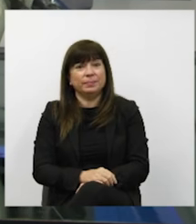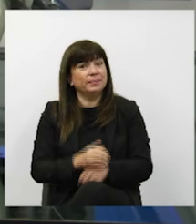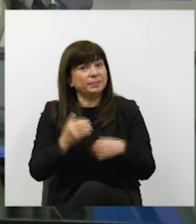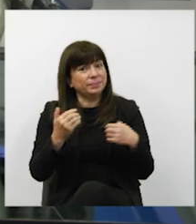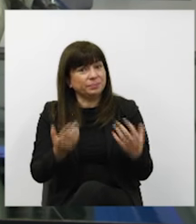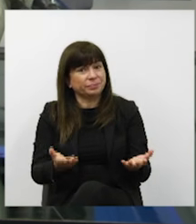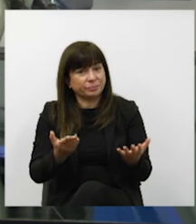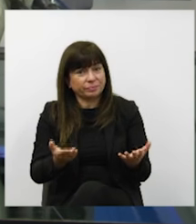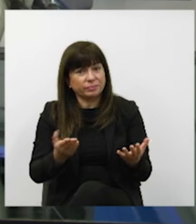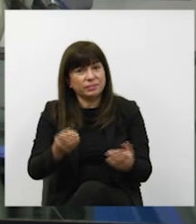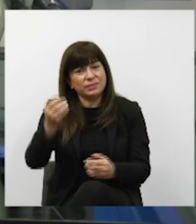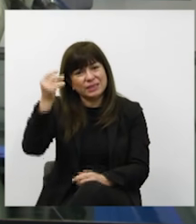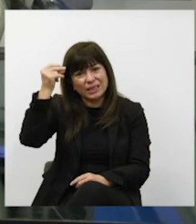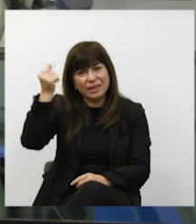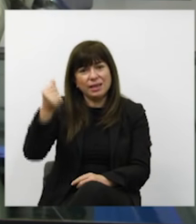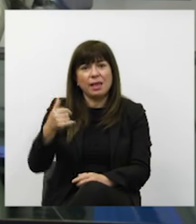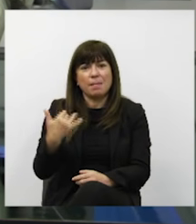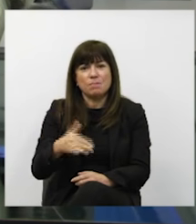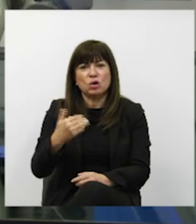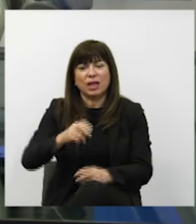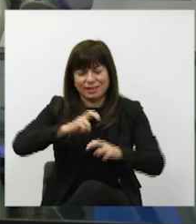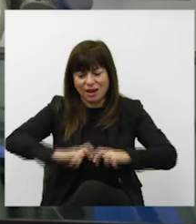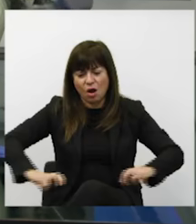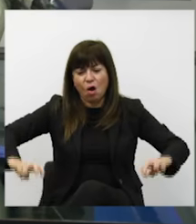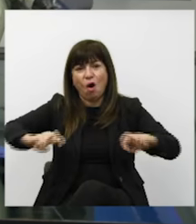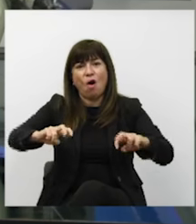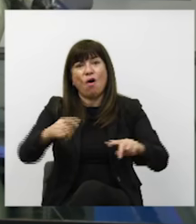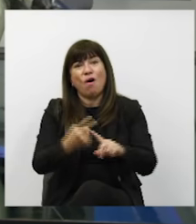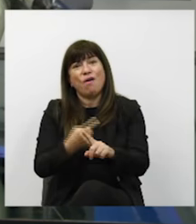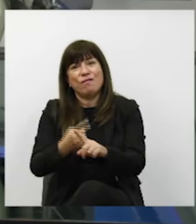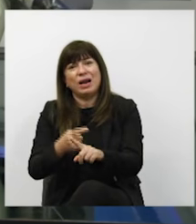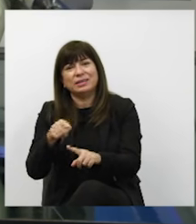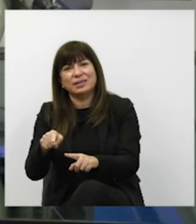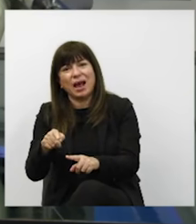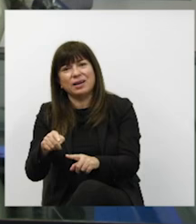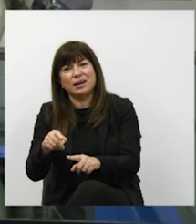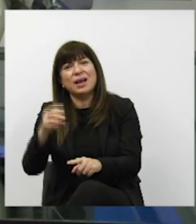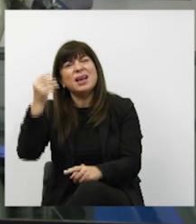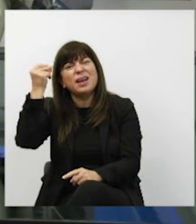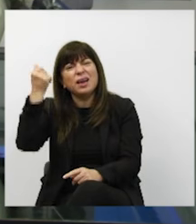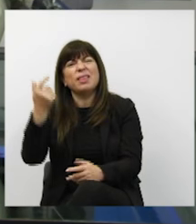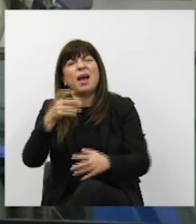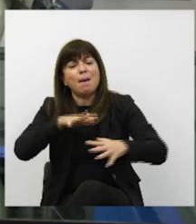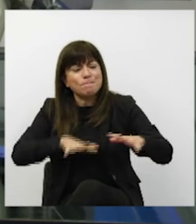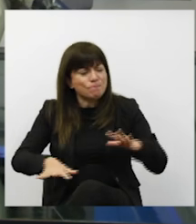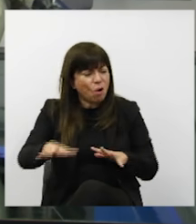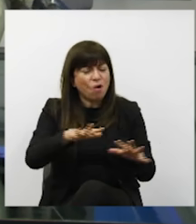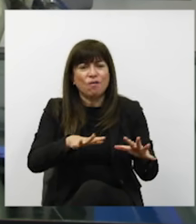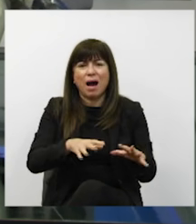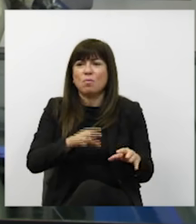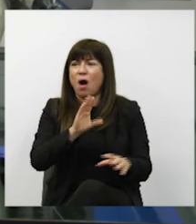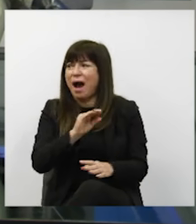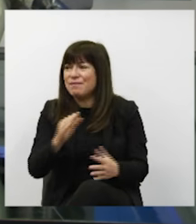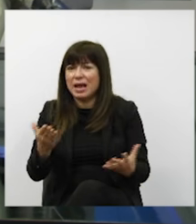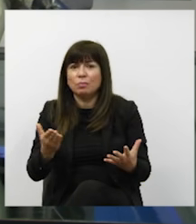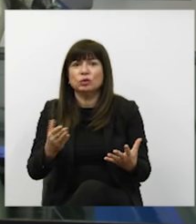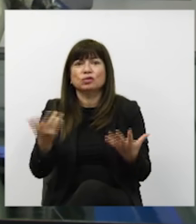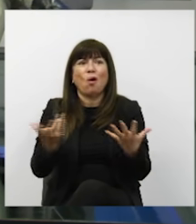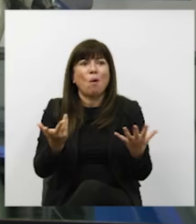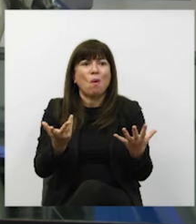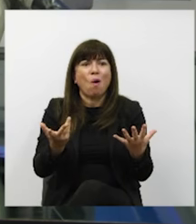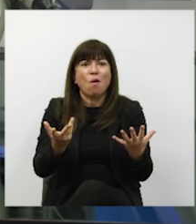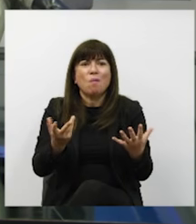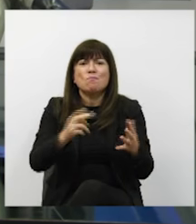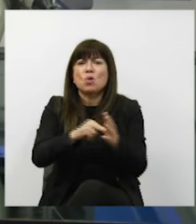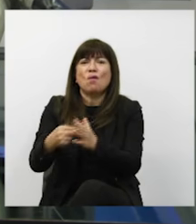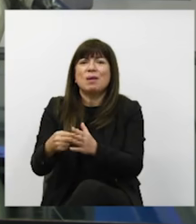Entonces, básicamente, la idea, ¿no es cierto?, en este panel conversar sobre esto. La idea es que nos movamos dinámicamente entre, por así decirlo, las brechas